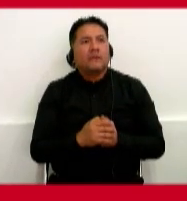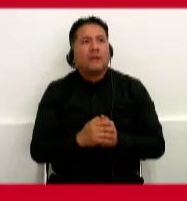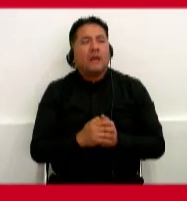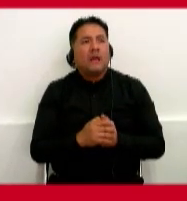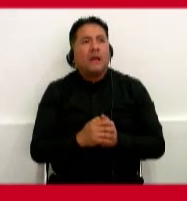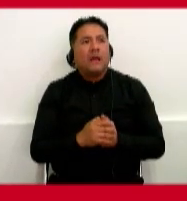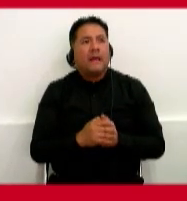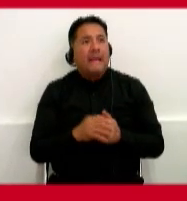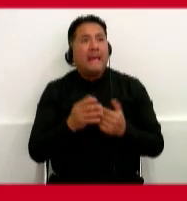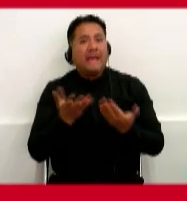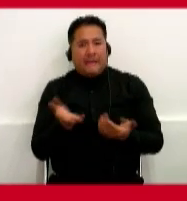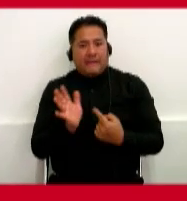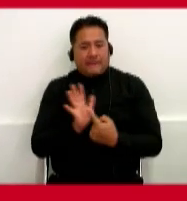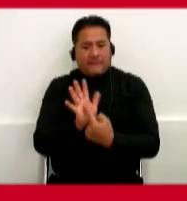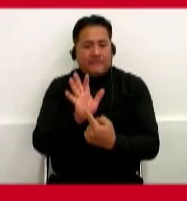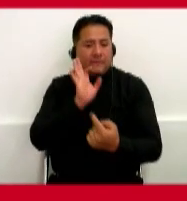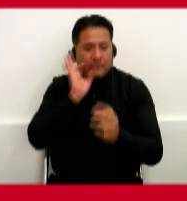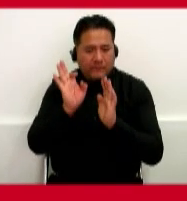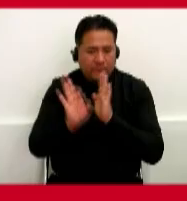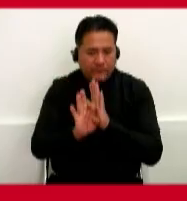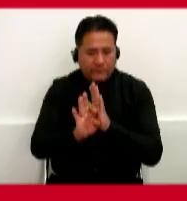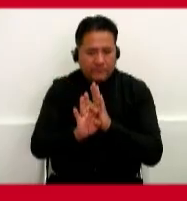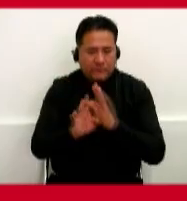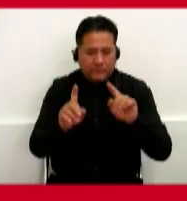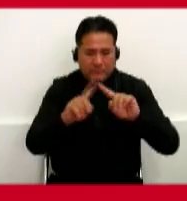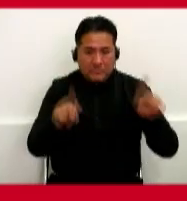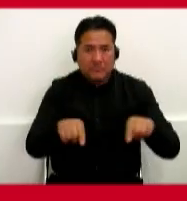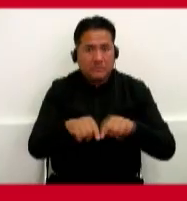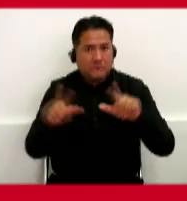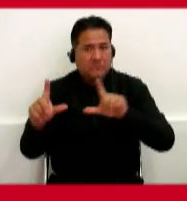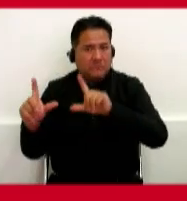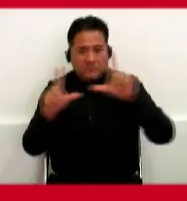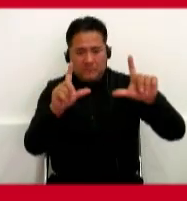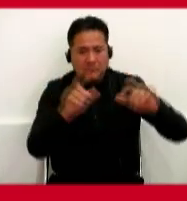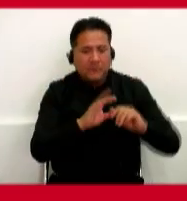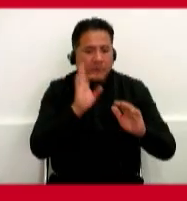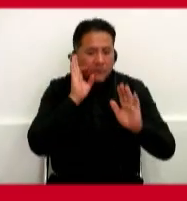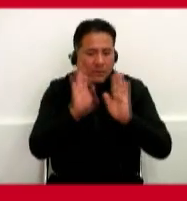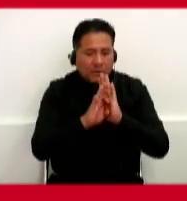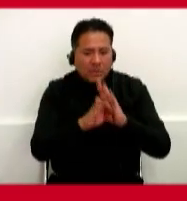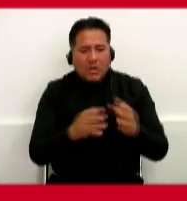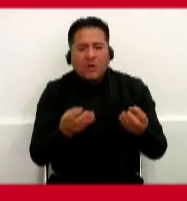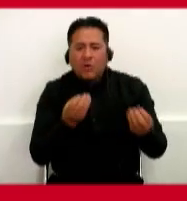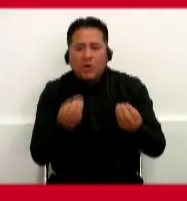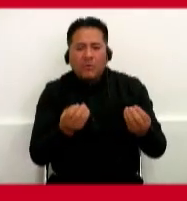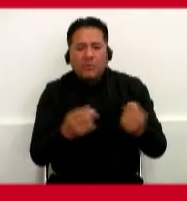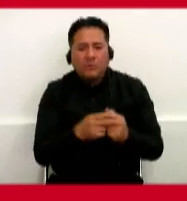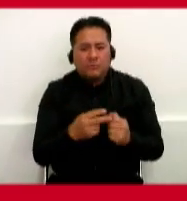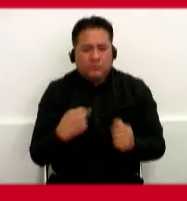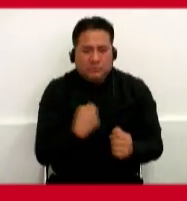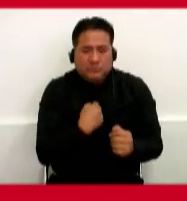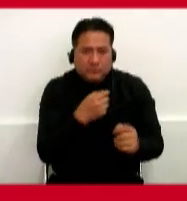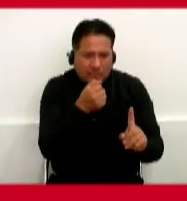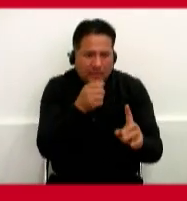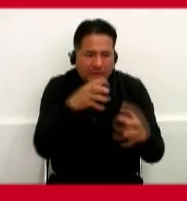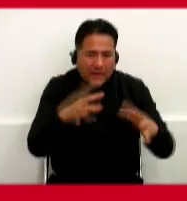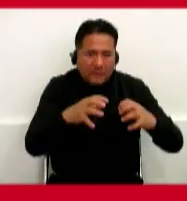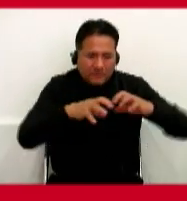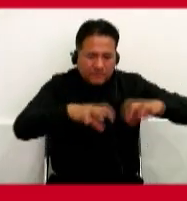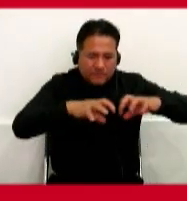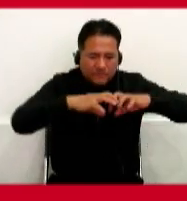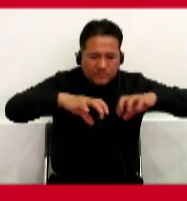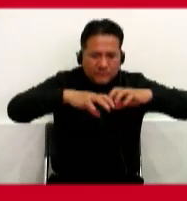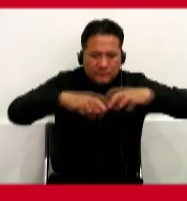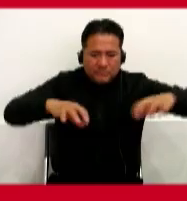En esta lámina les muestro un poco la fotografía de los sondajes que han impactado los distintos tipos de filita